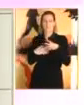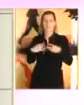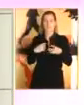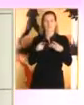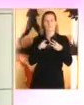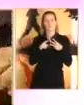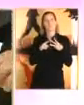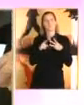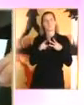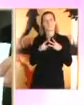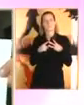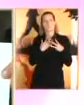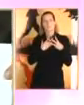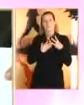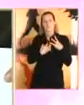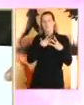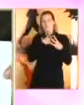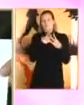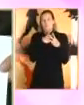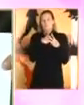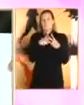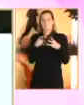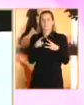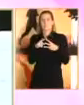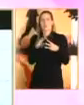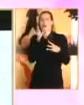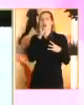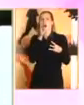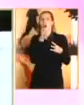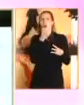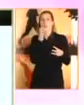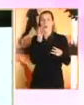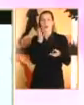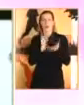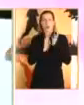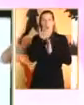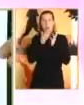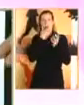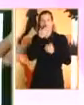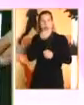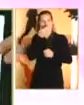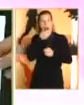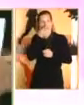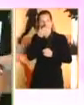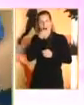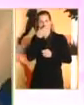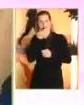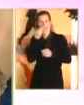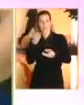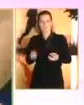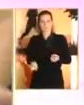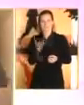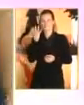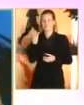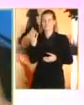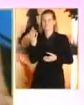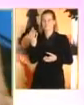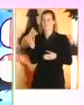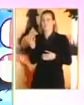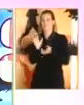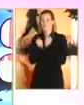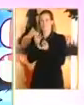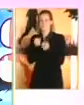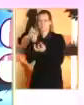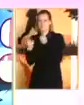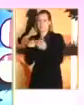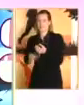la sensación de ahogo. Uh-huh. Anda, si tenemos agua caliente. Agua bien. Caliente que ha aparecido de la nada. Bueno, de ya, nada. Pero ya está, mira, está hirviendo ya. Y el